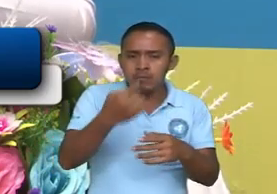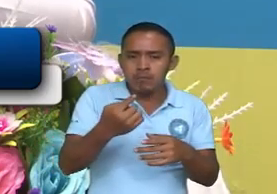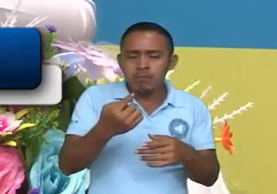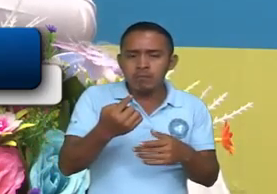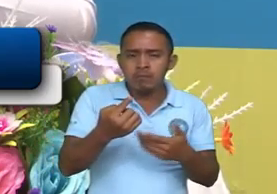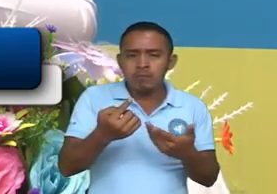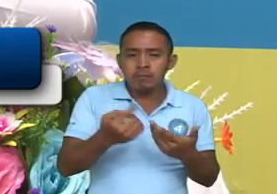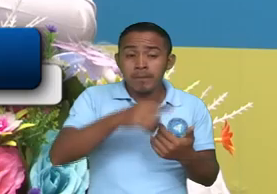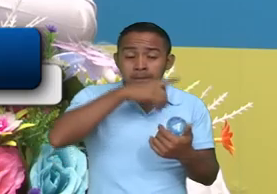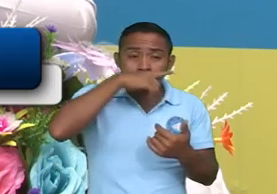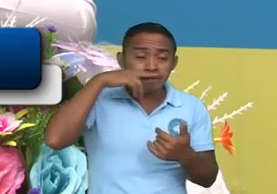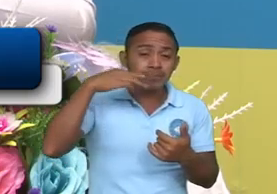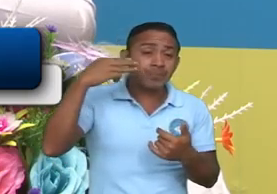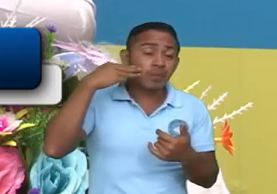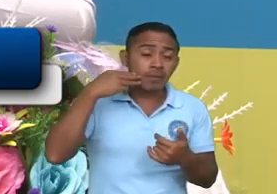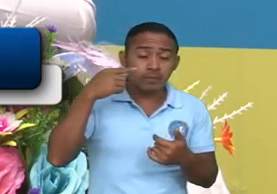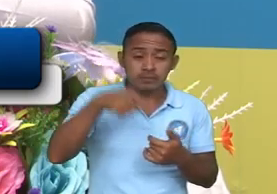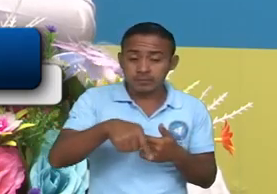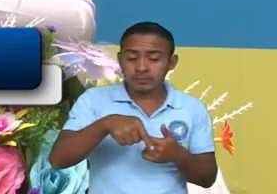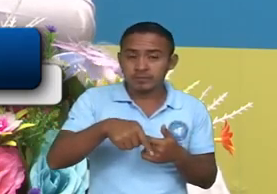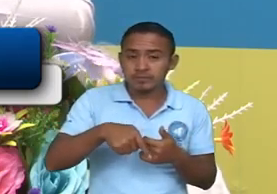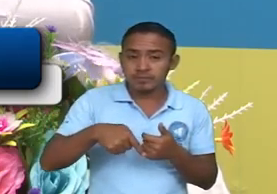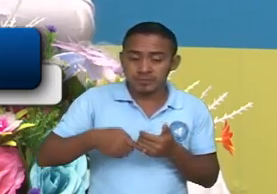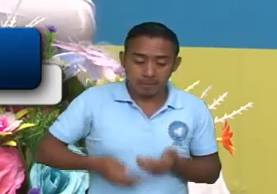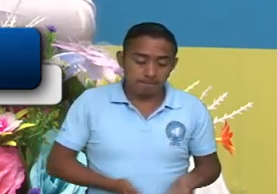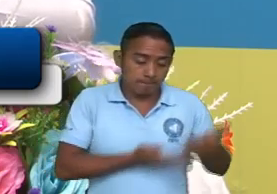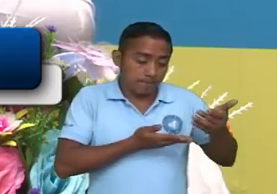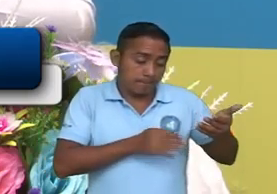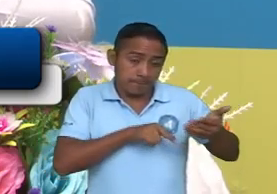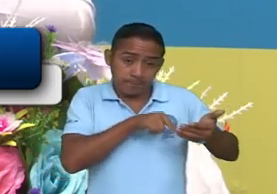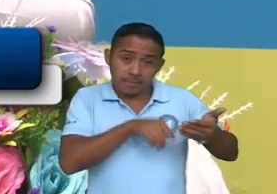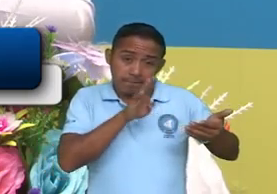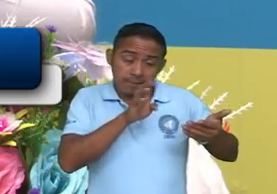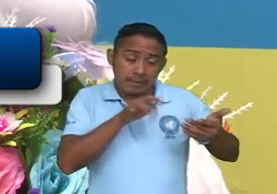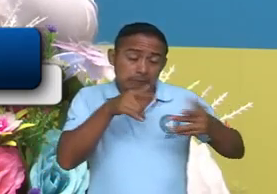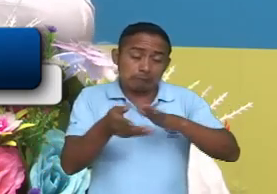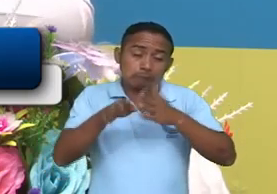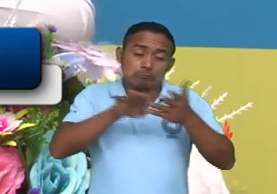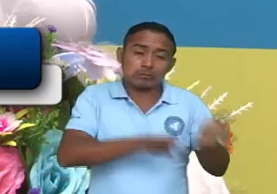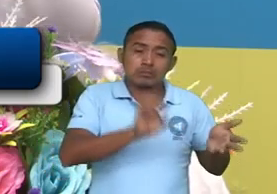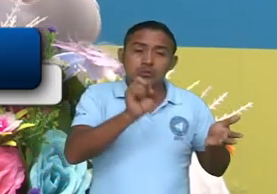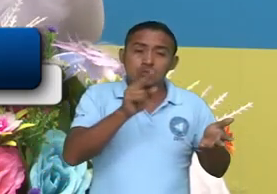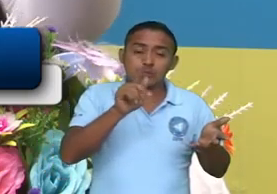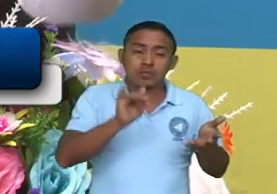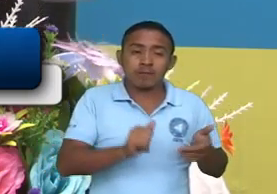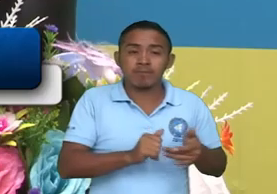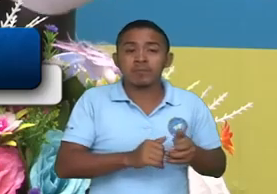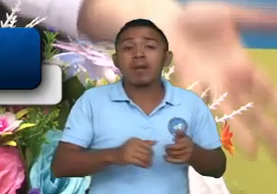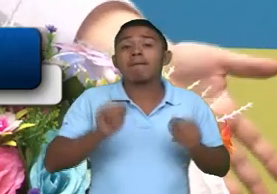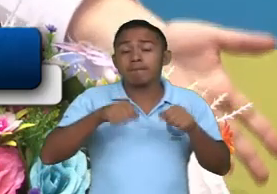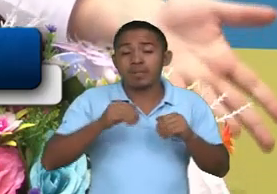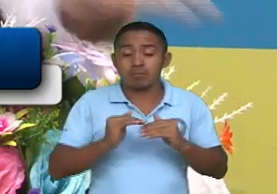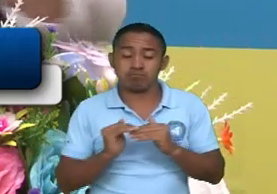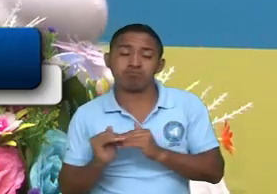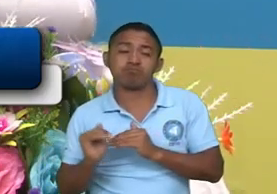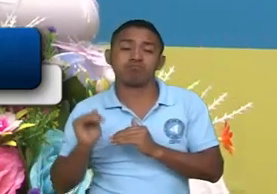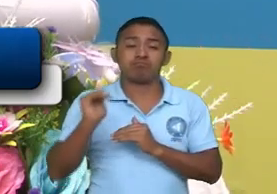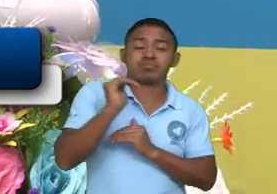un acompañamiento más a largo plazo, sobre todo a nivel de lo que es la atención primaria, porque recuerden